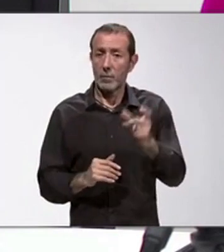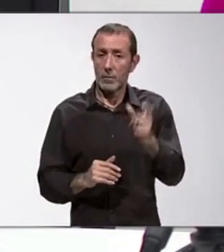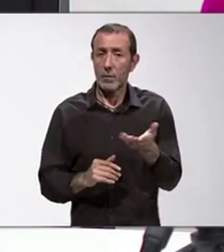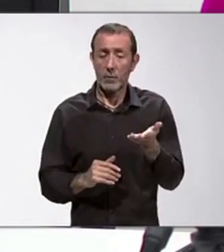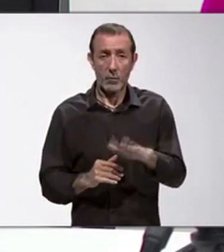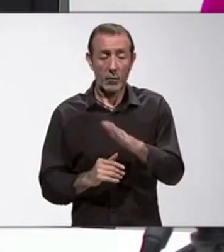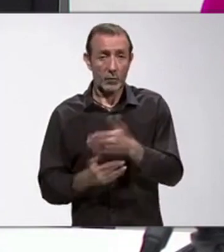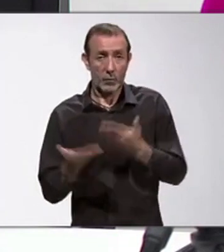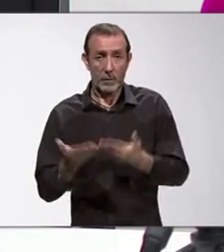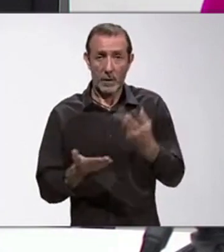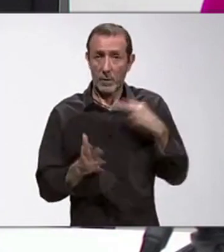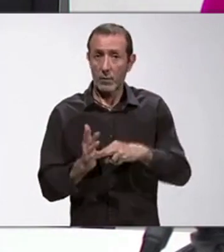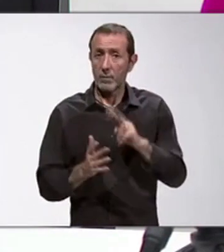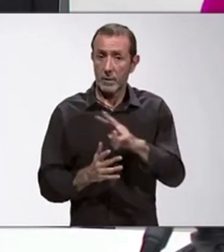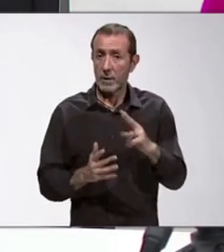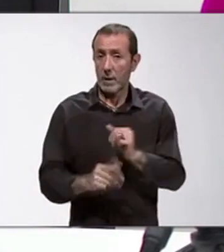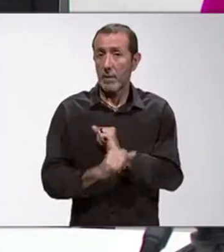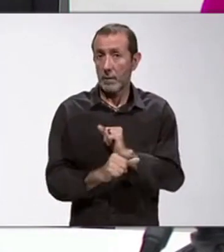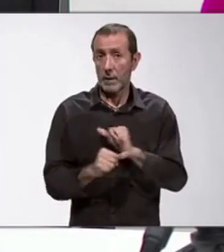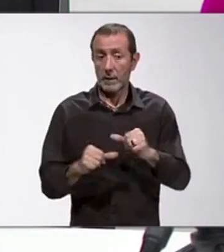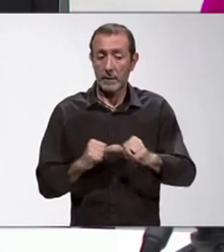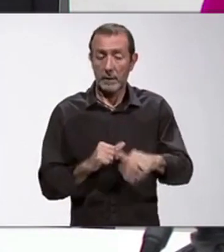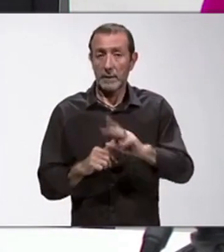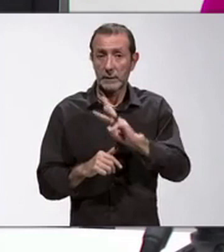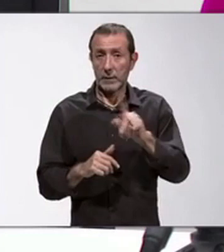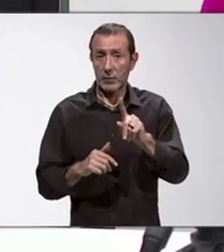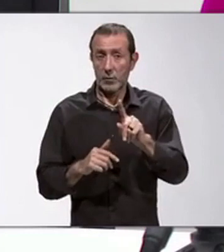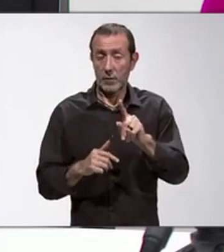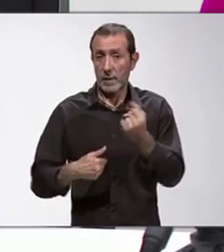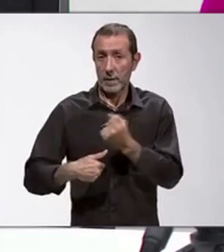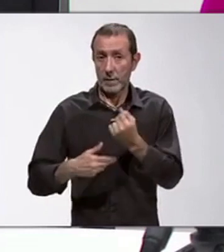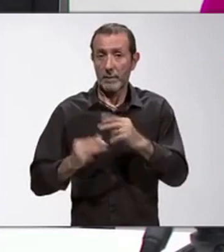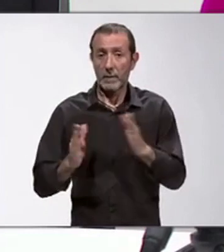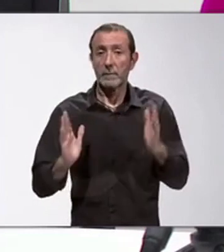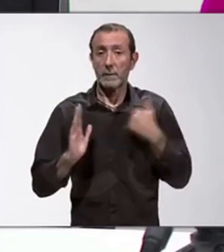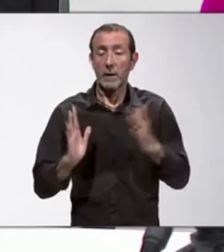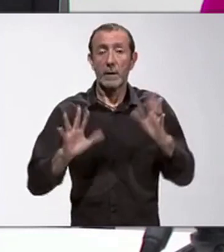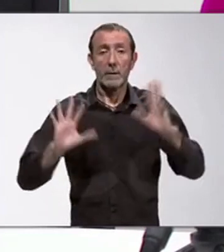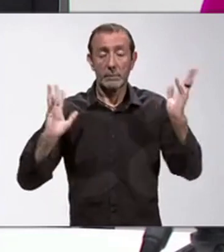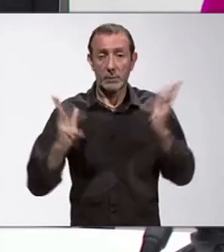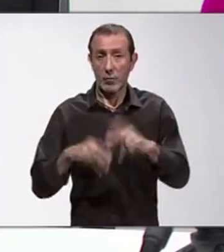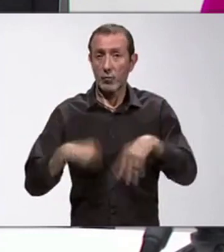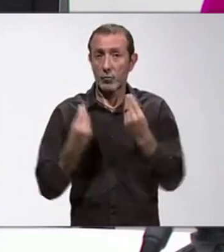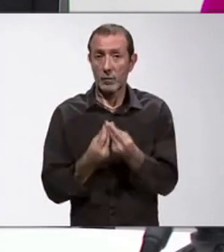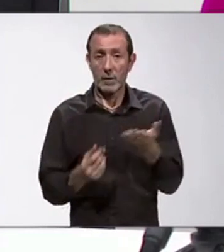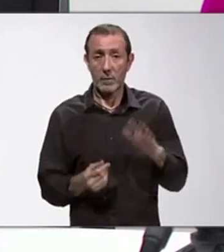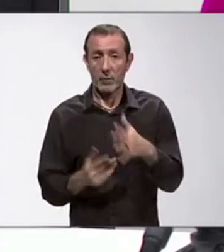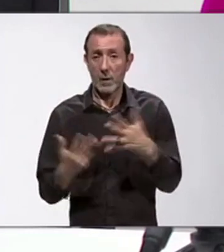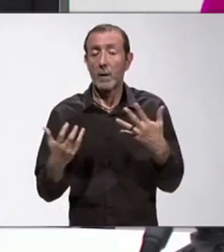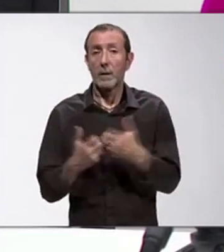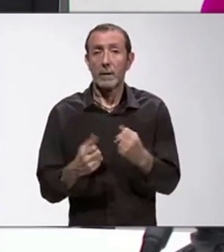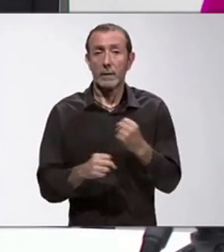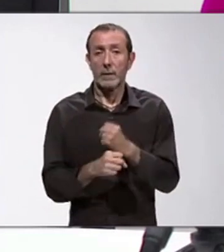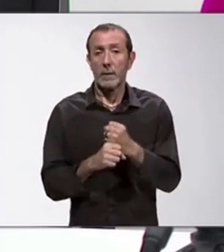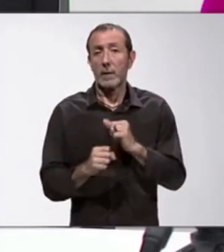que el año anterior. Y esperemos pues que al final del año, pues cuando ya se haga el recuento completo,